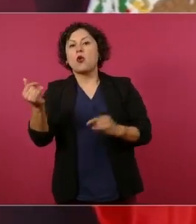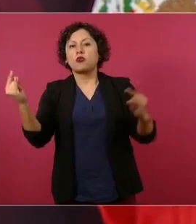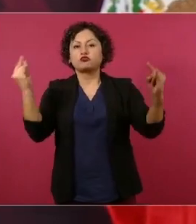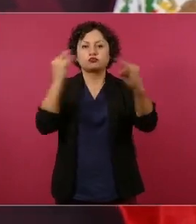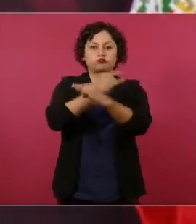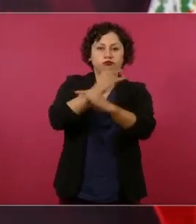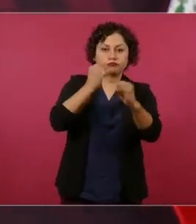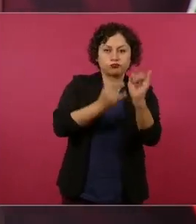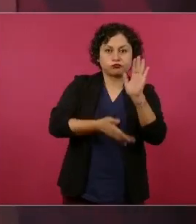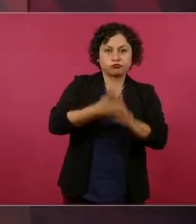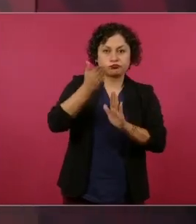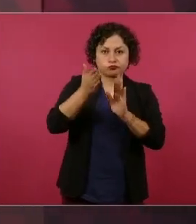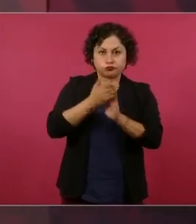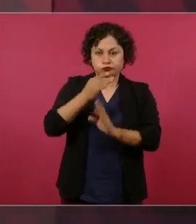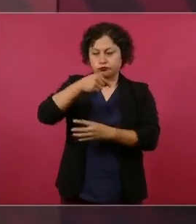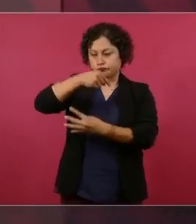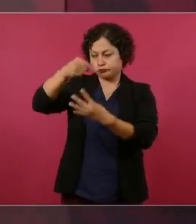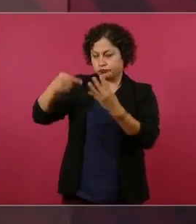vamos a evaluar